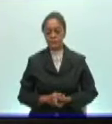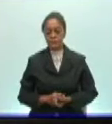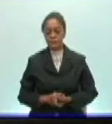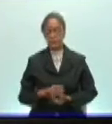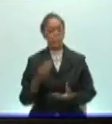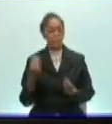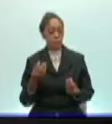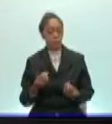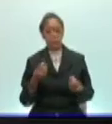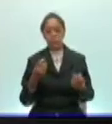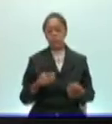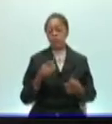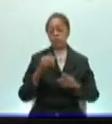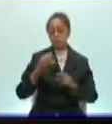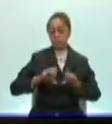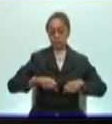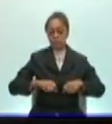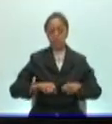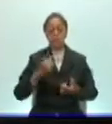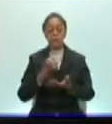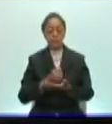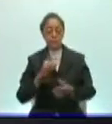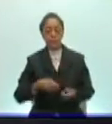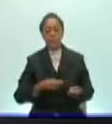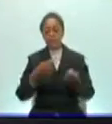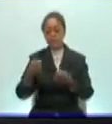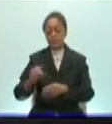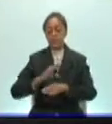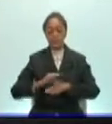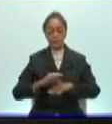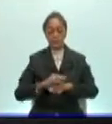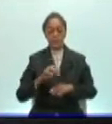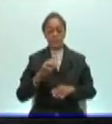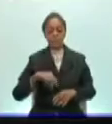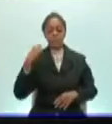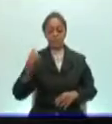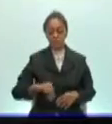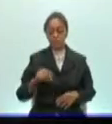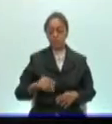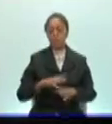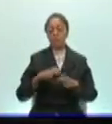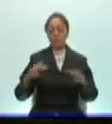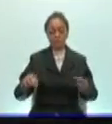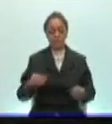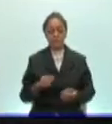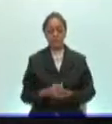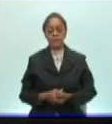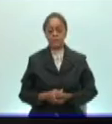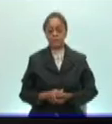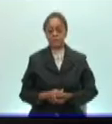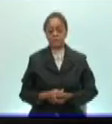Decenas de miles de títulos de propiedad se entregan a campesinos que eran explotados en grandes latifundios.